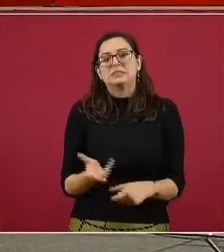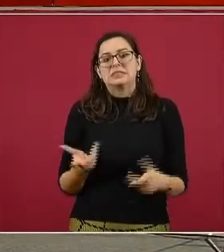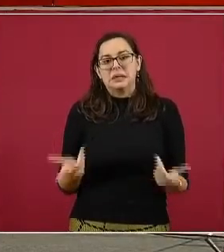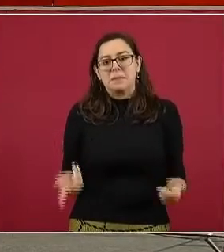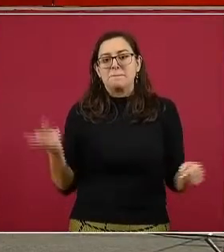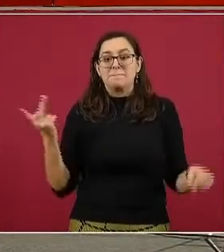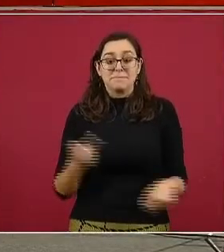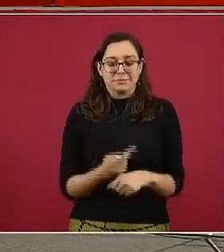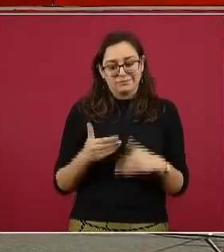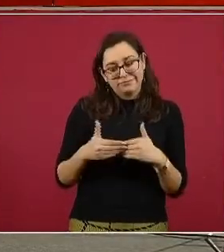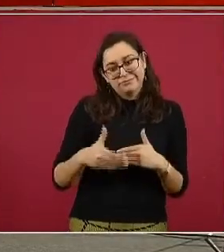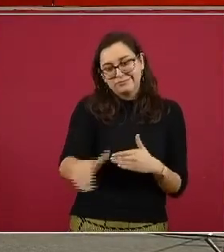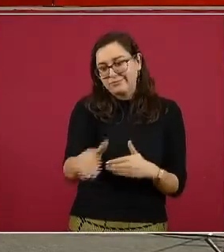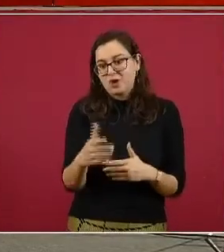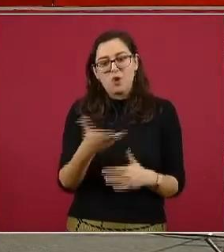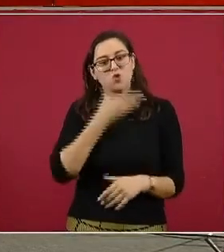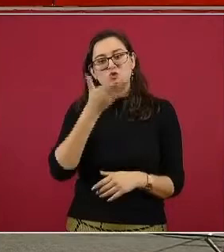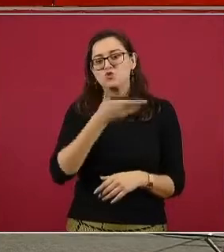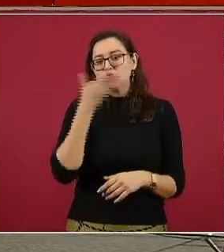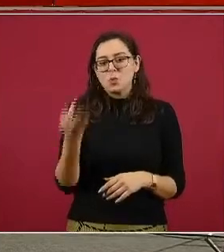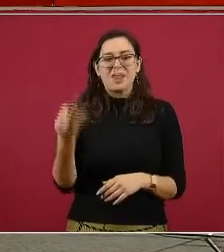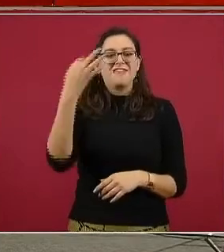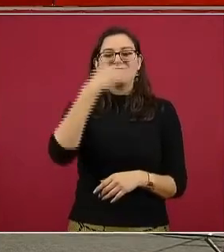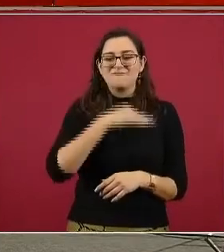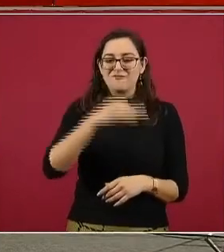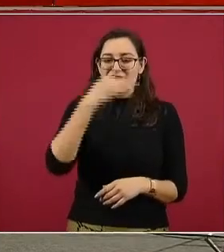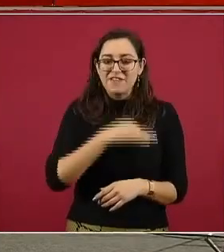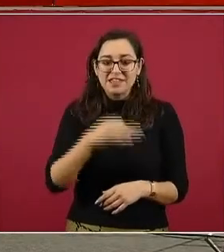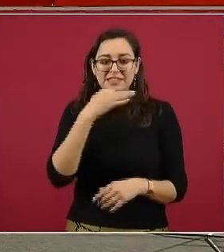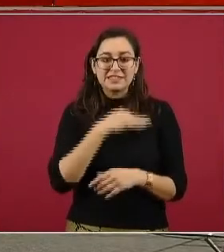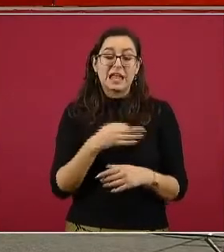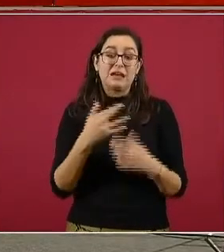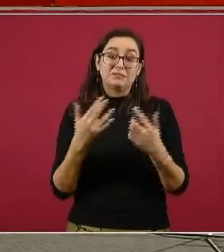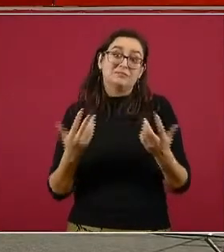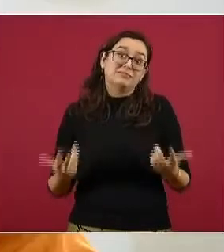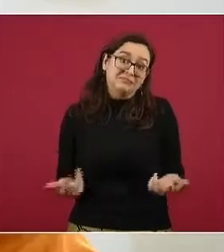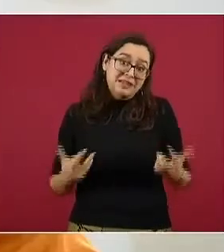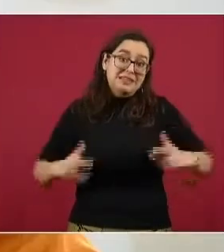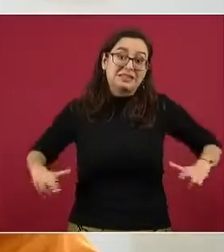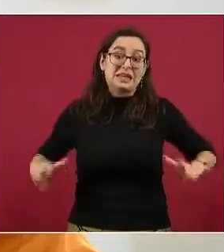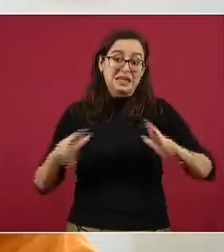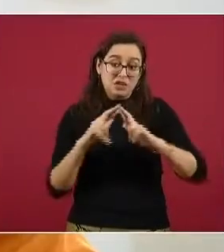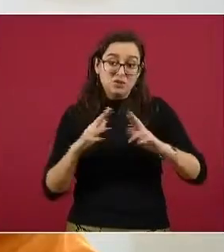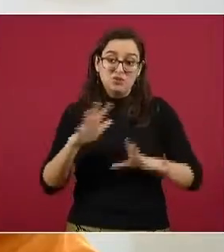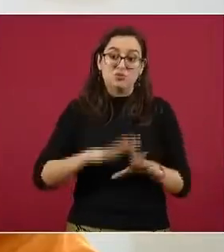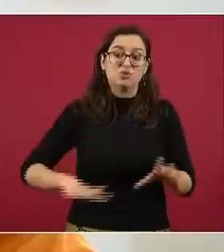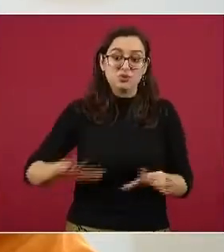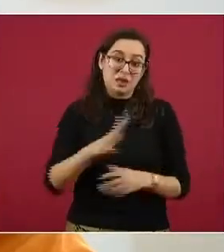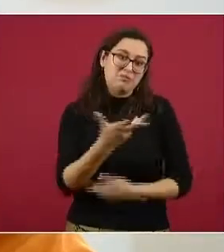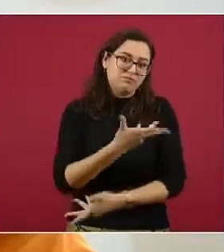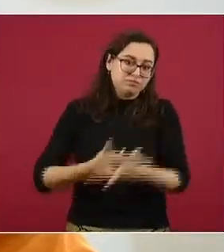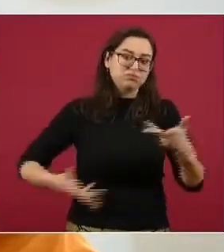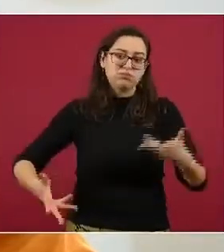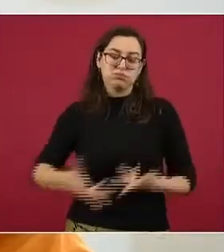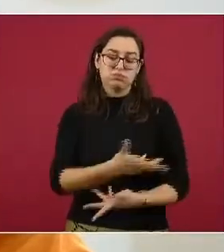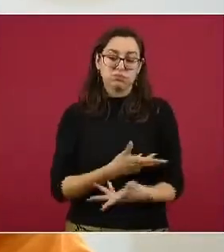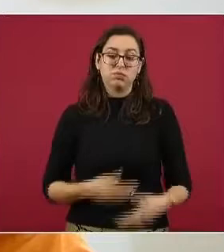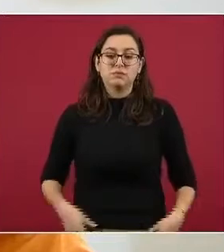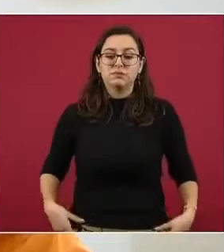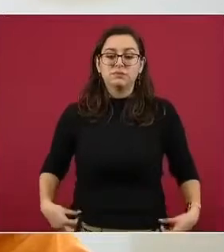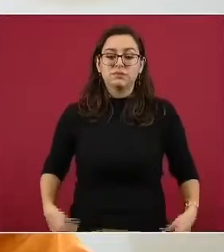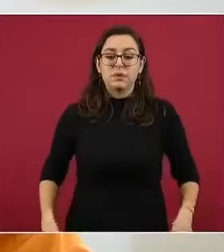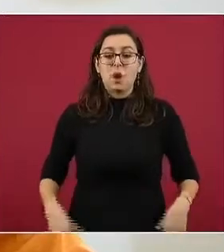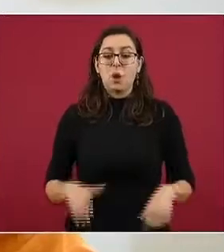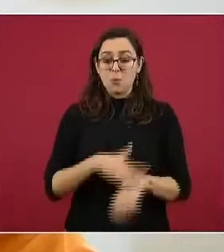tradicionalmente festivo y de encuentro y de dinámica social y religiosa muy importante. Entonces, estas nuevas medidas